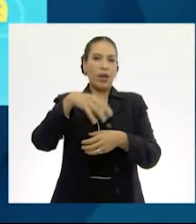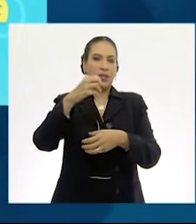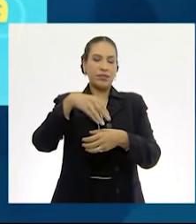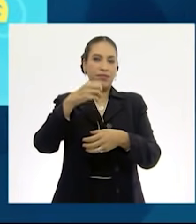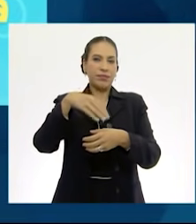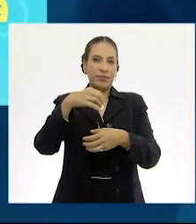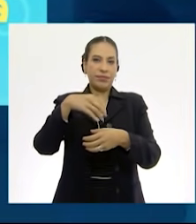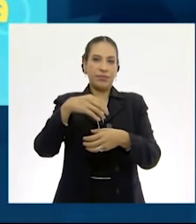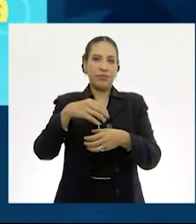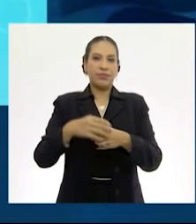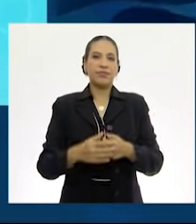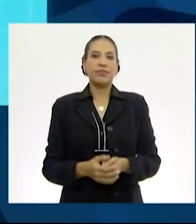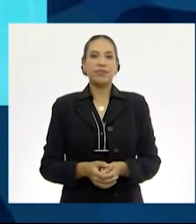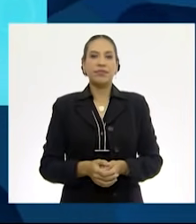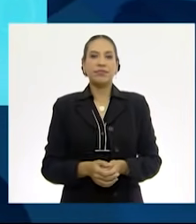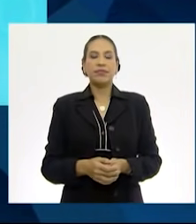agua.